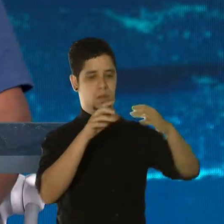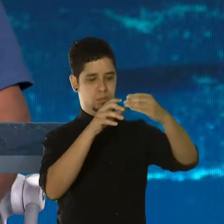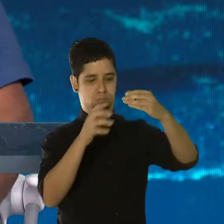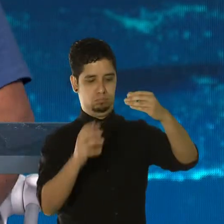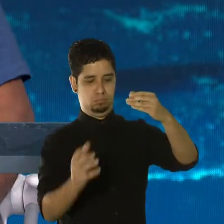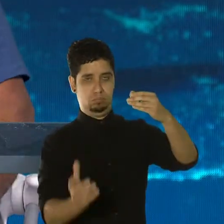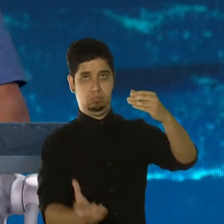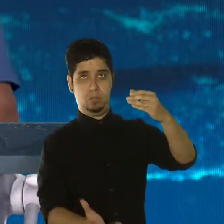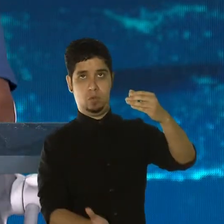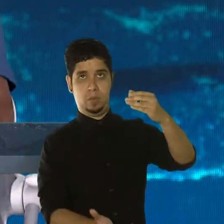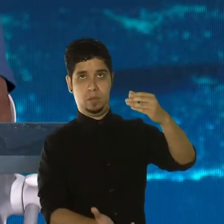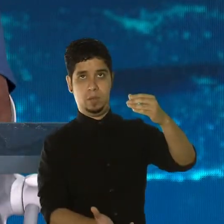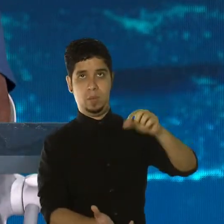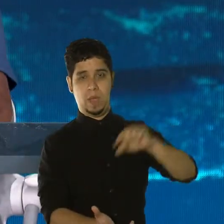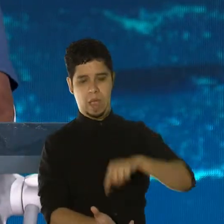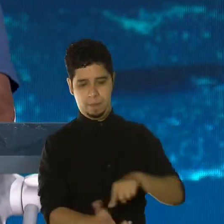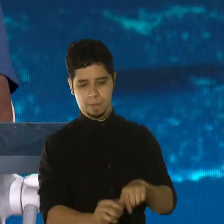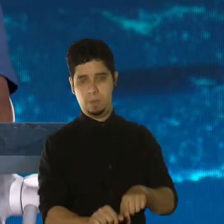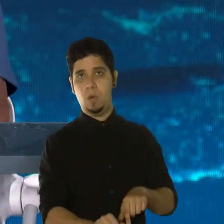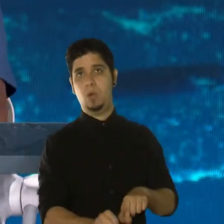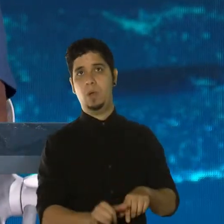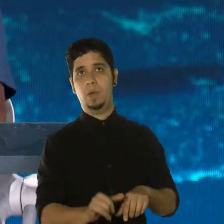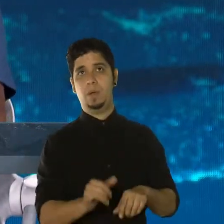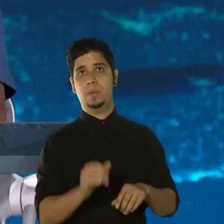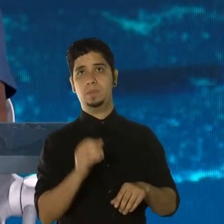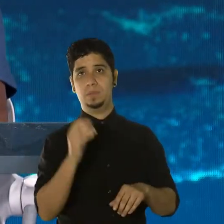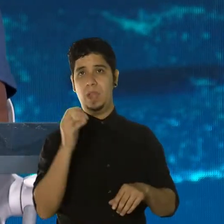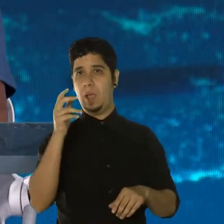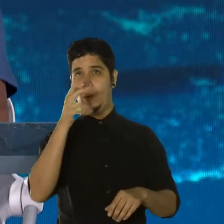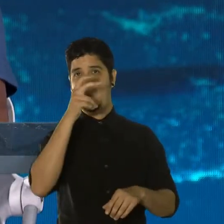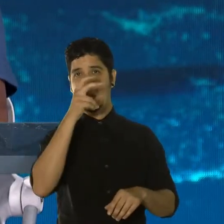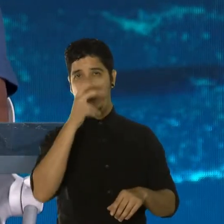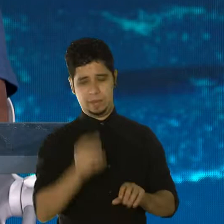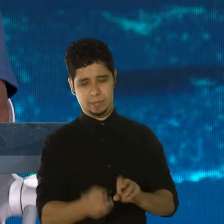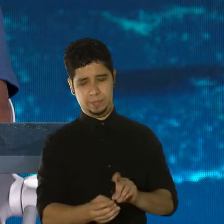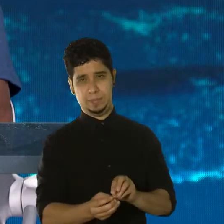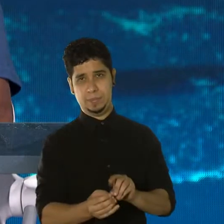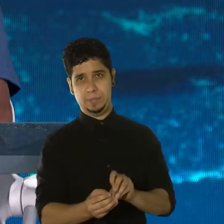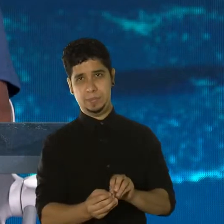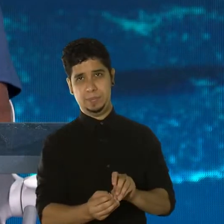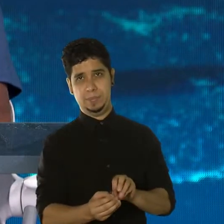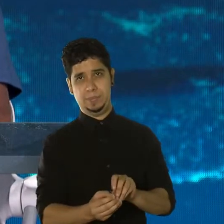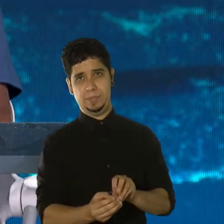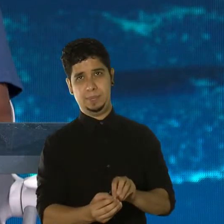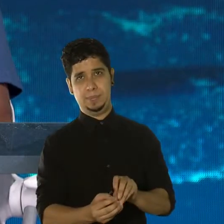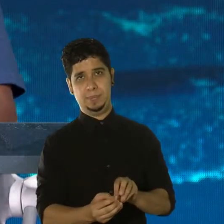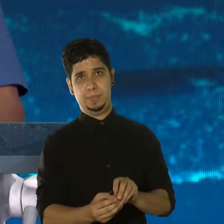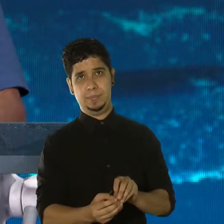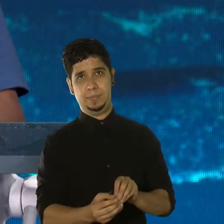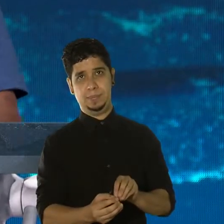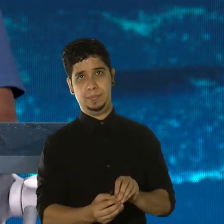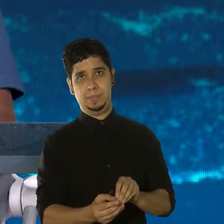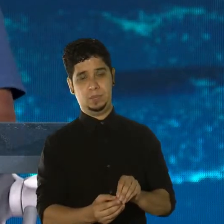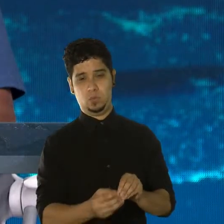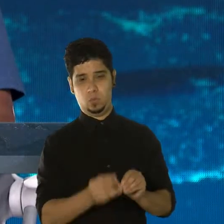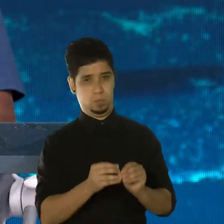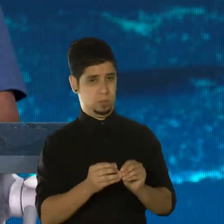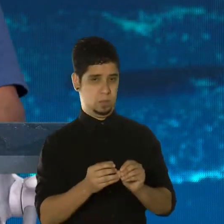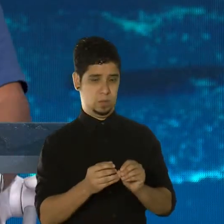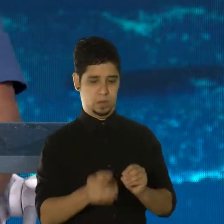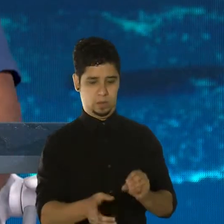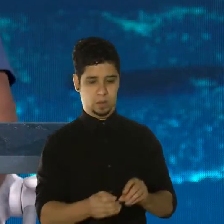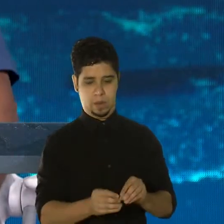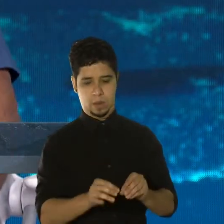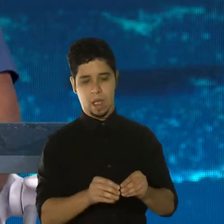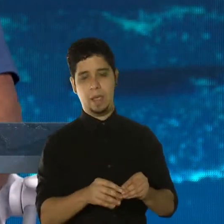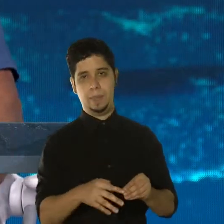abajo, en la curvita, ahí mismito, parece que las cucarachas siguieron royendo y las cucarachas roen todo y el aluminio lo